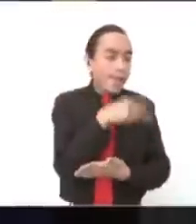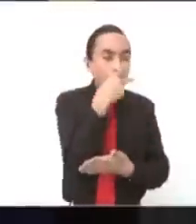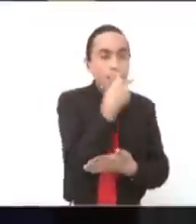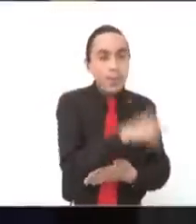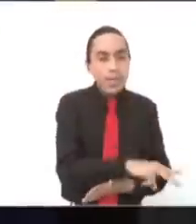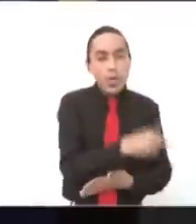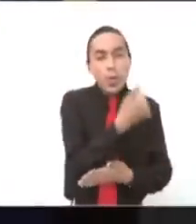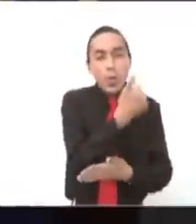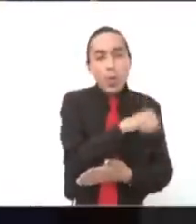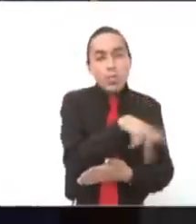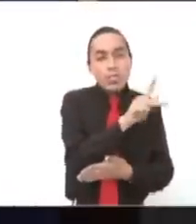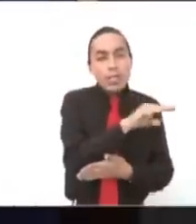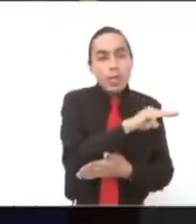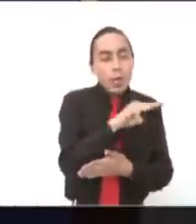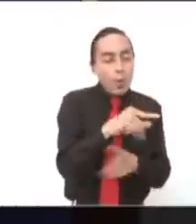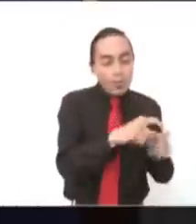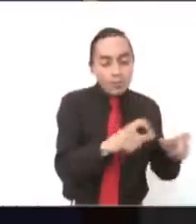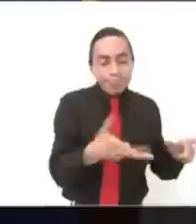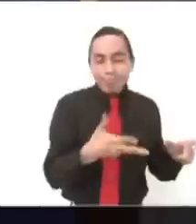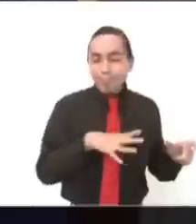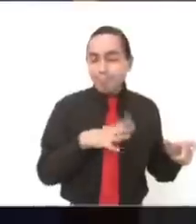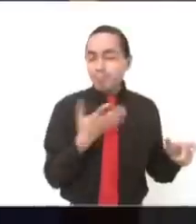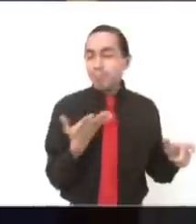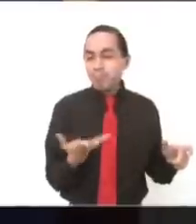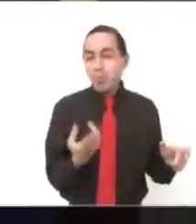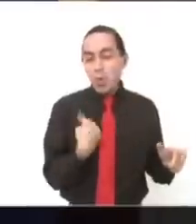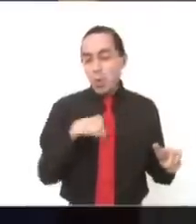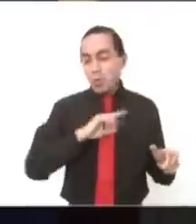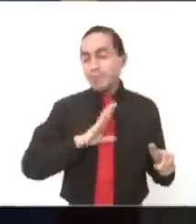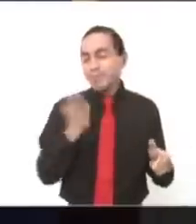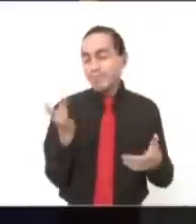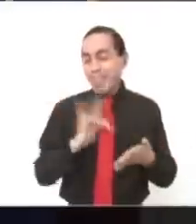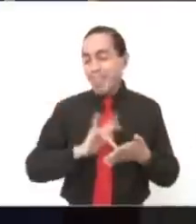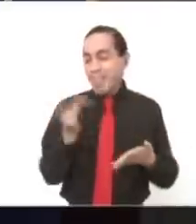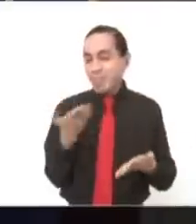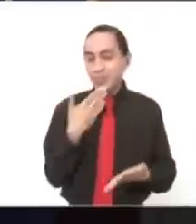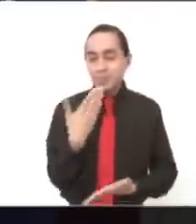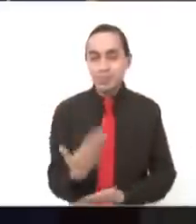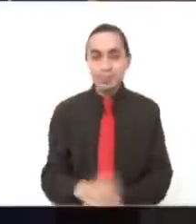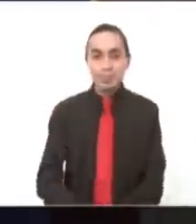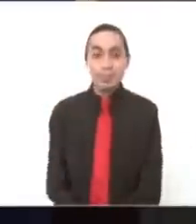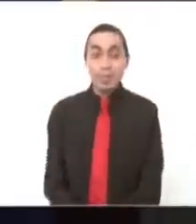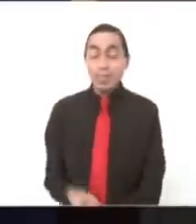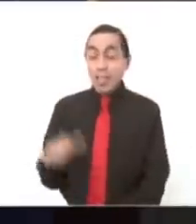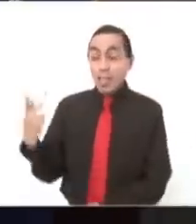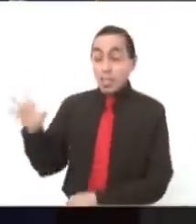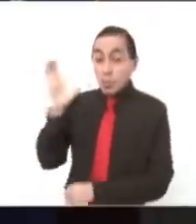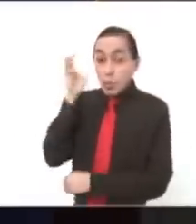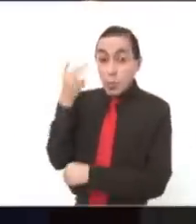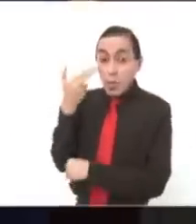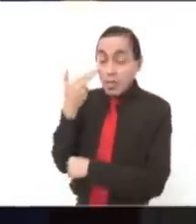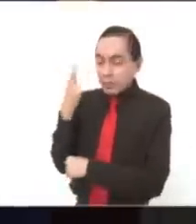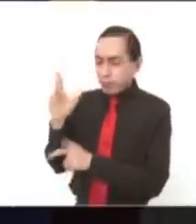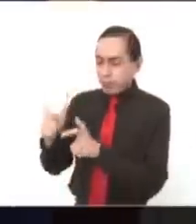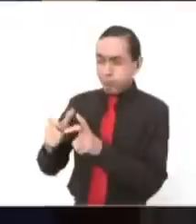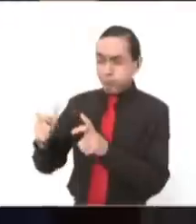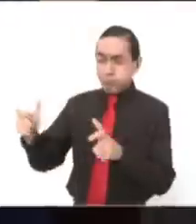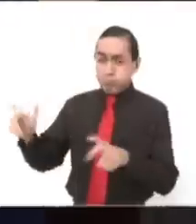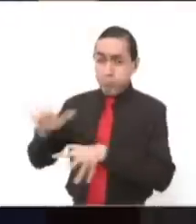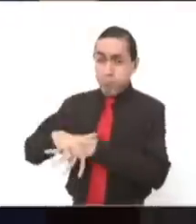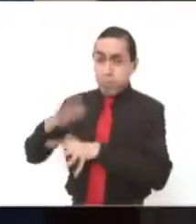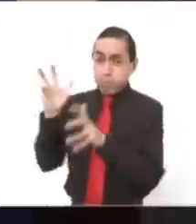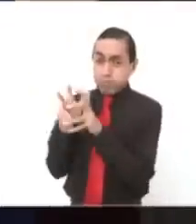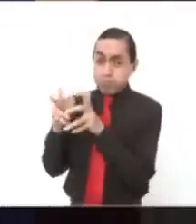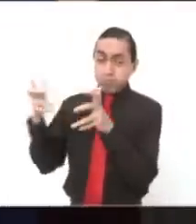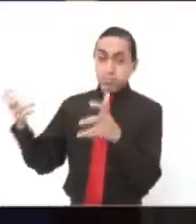nosotros estamos bien satisfechos. Si manejan esas dimensiones, pues ya